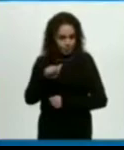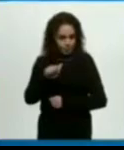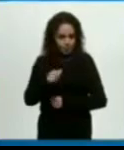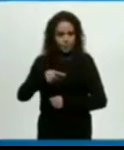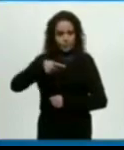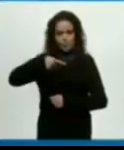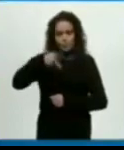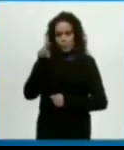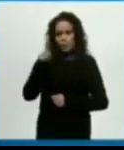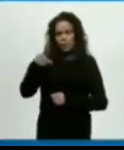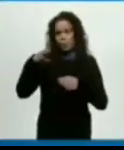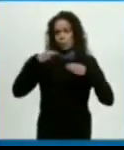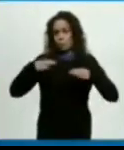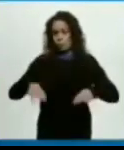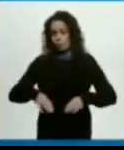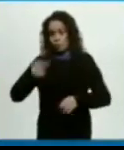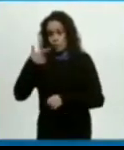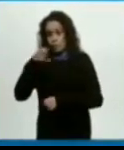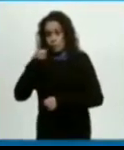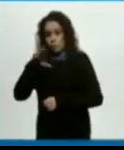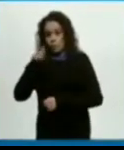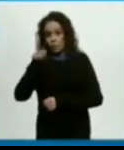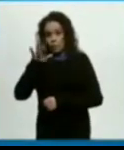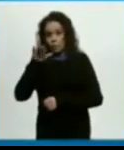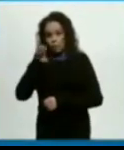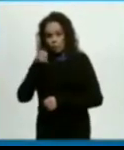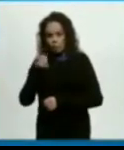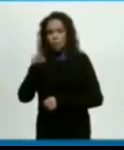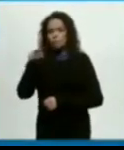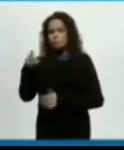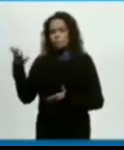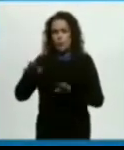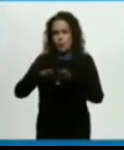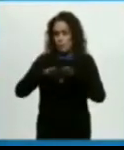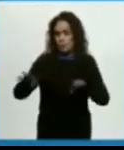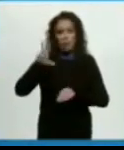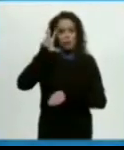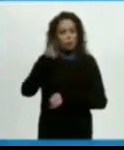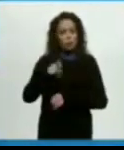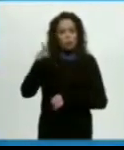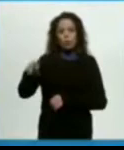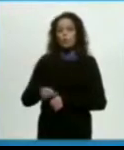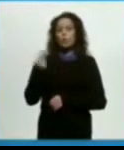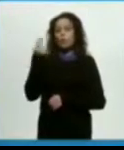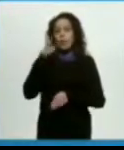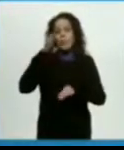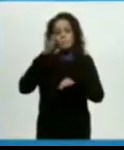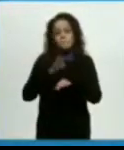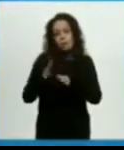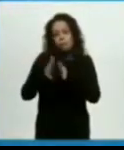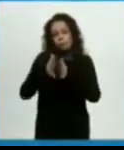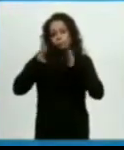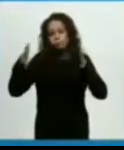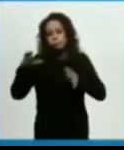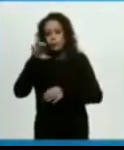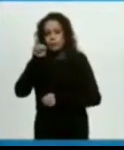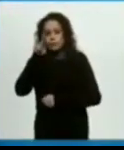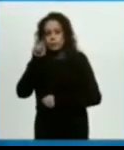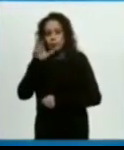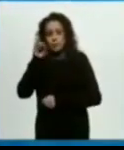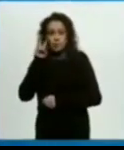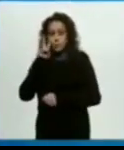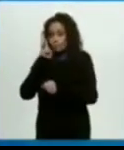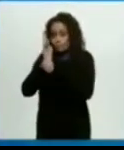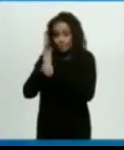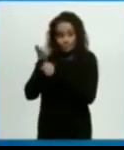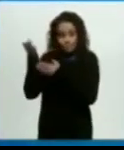los cuerpos geométricos no parecen ser planos, sino que ocupan más espacio. ¿Lo ven?